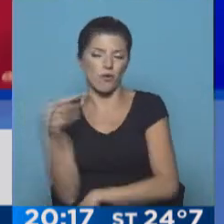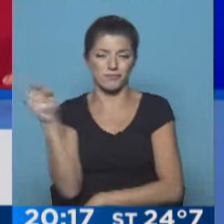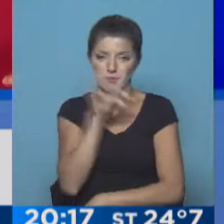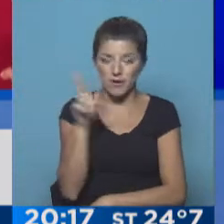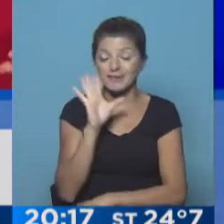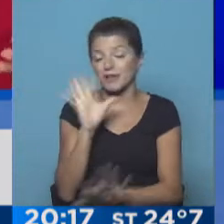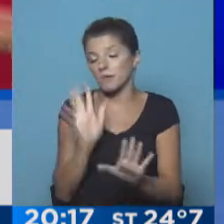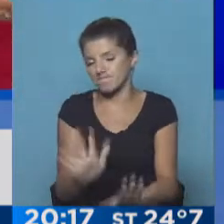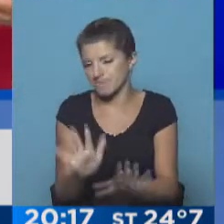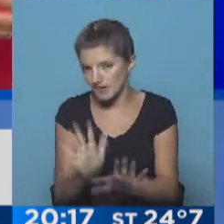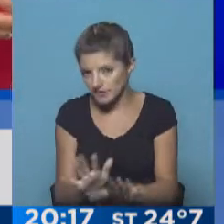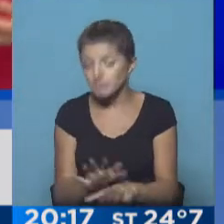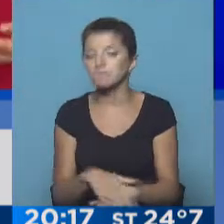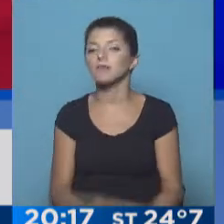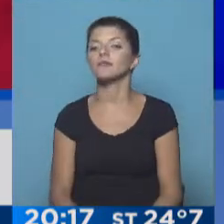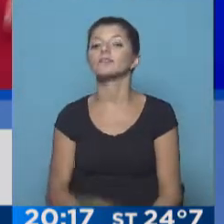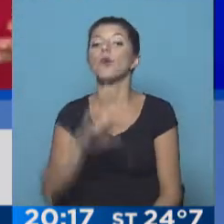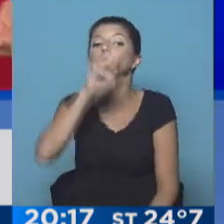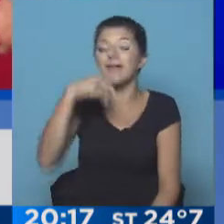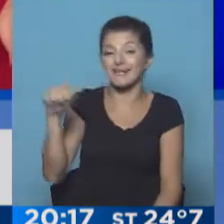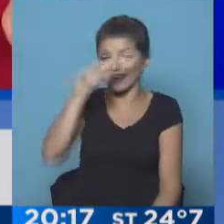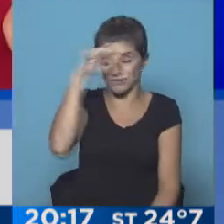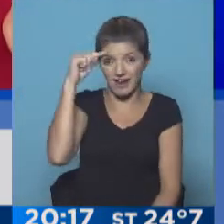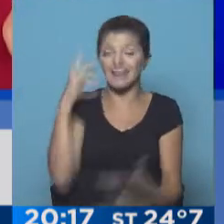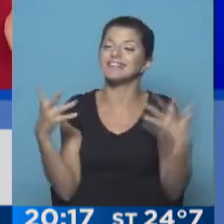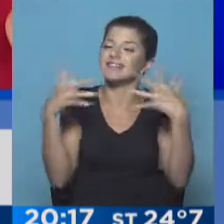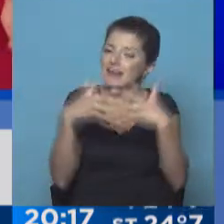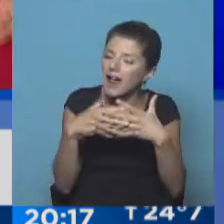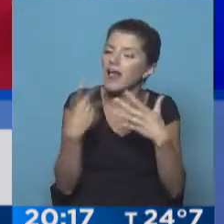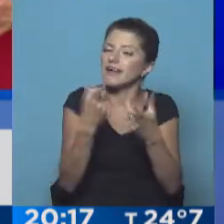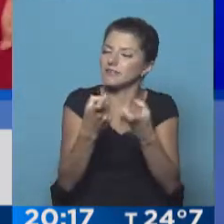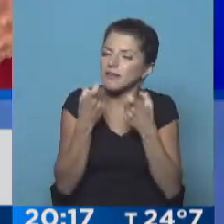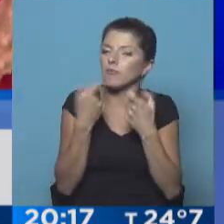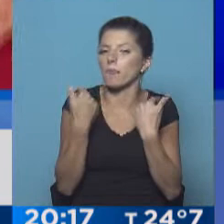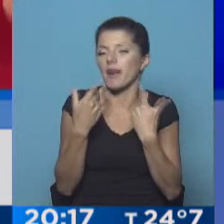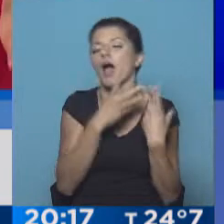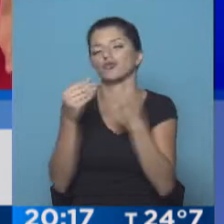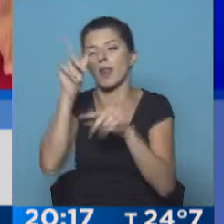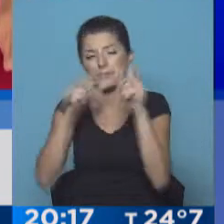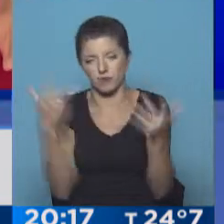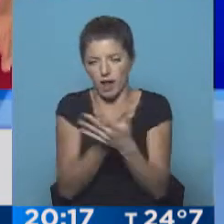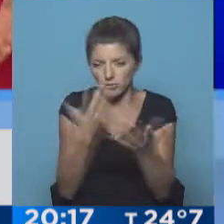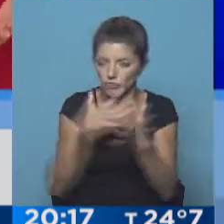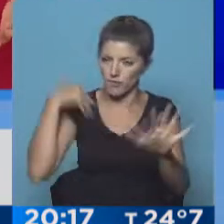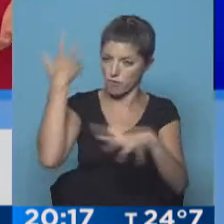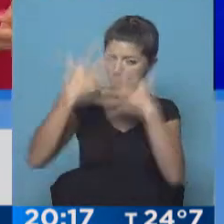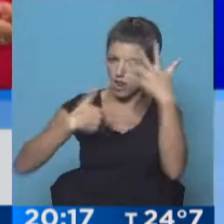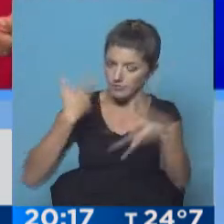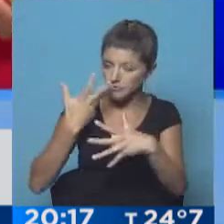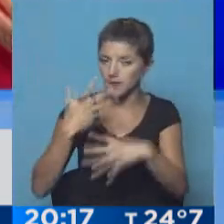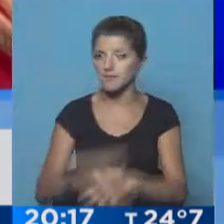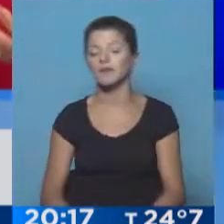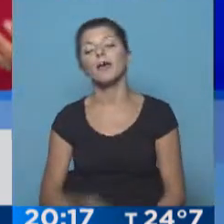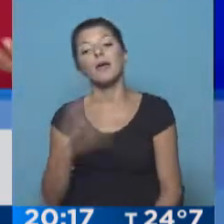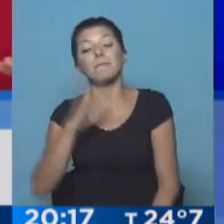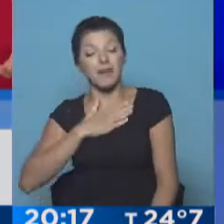oportunas a las víctimas con un plan nacional integral, porque es un tema complejo, que no se soluciona con parches. Creo que ese es un tema prioritario. Avanzar